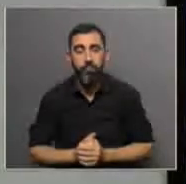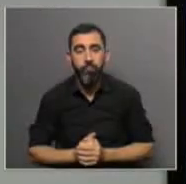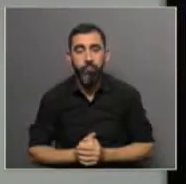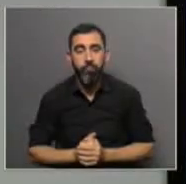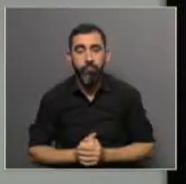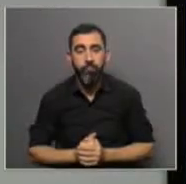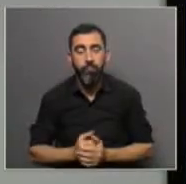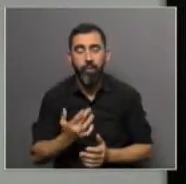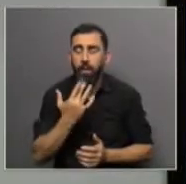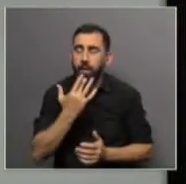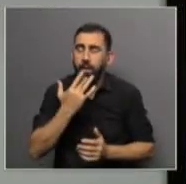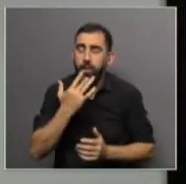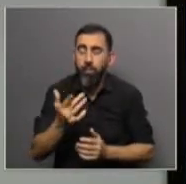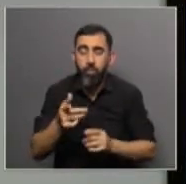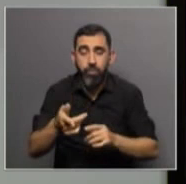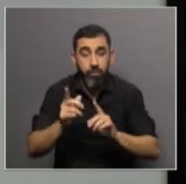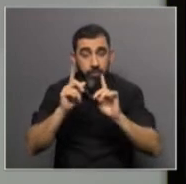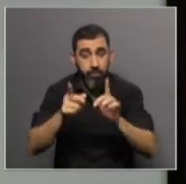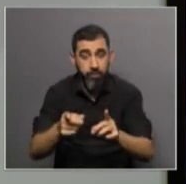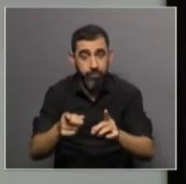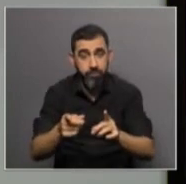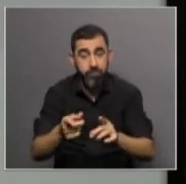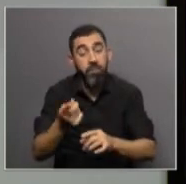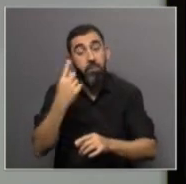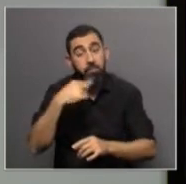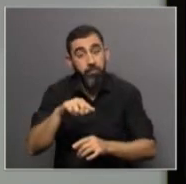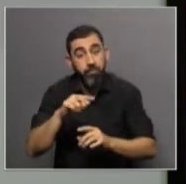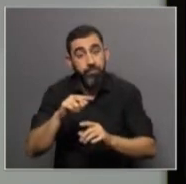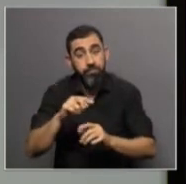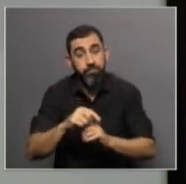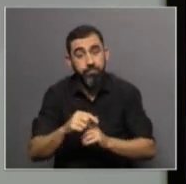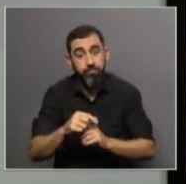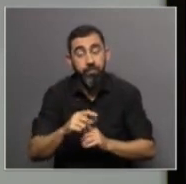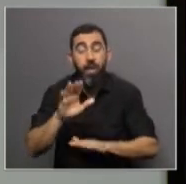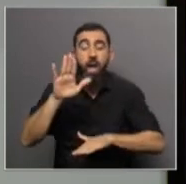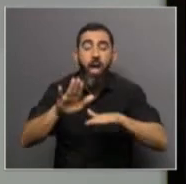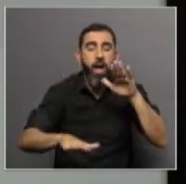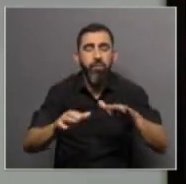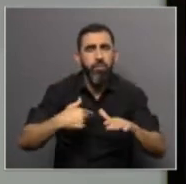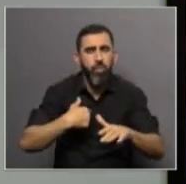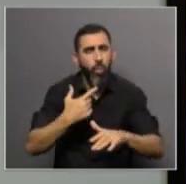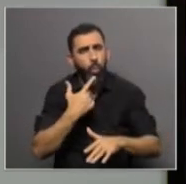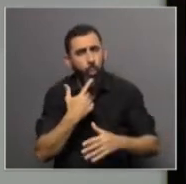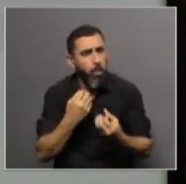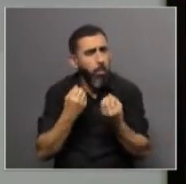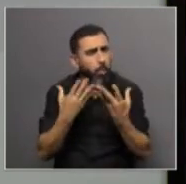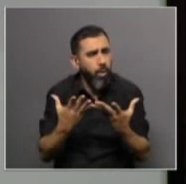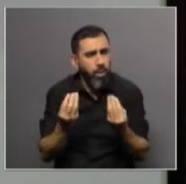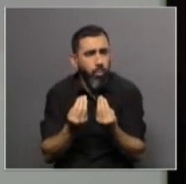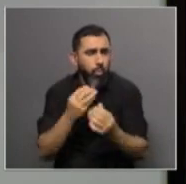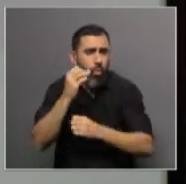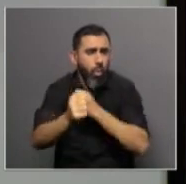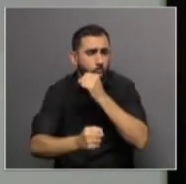No solo que es maravilloso, Alexandra, lo que estamos viendo, sino que también uno a veces se pregunta, bueno, ¿por qué tantos años y